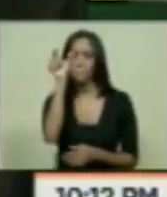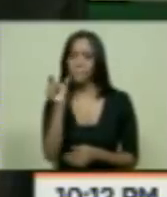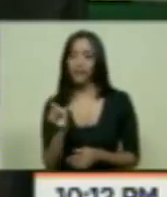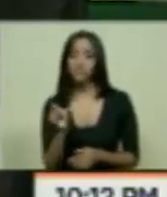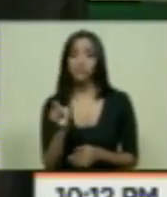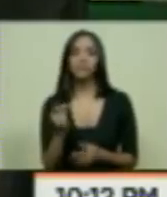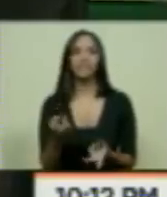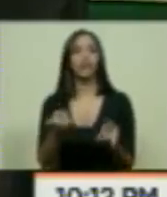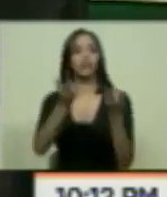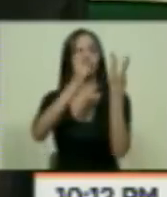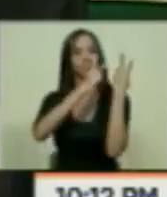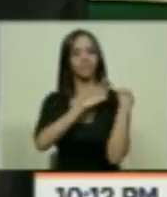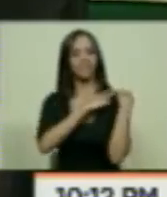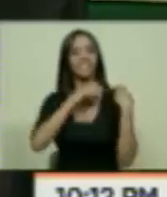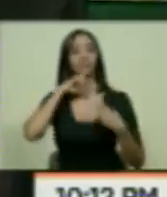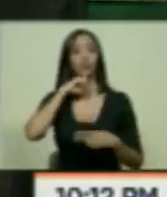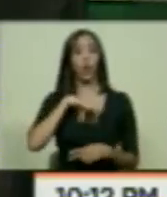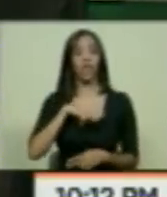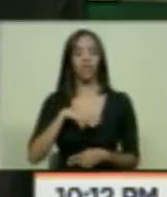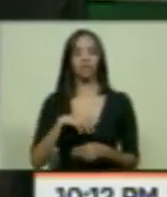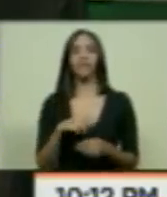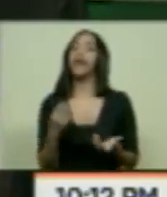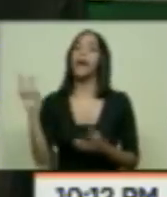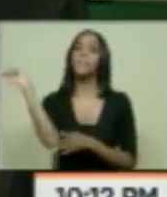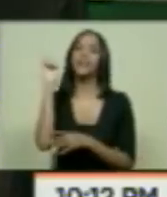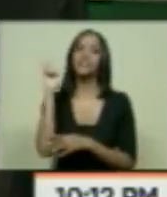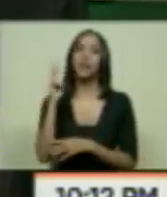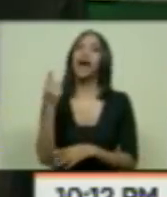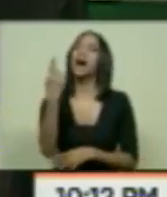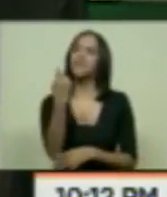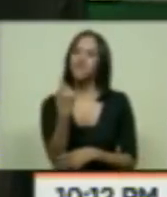las responsabilidades históricas. En Venezuela hacía falta